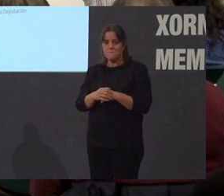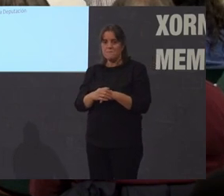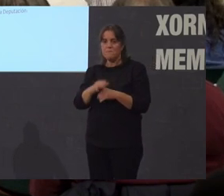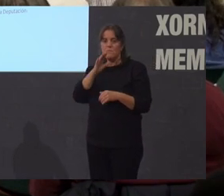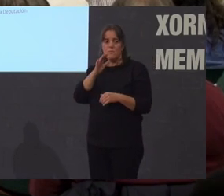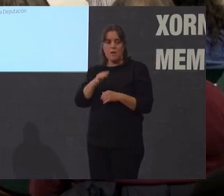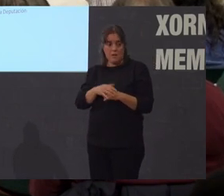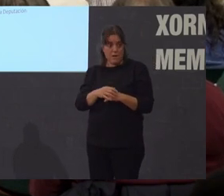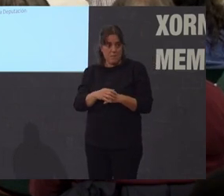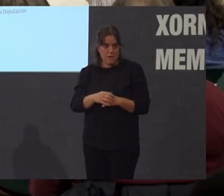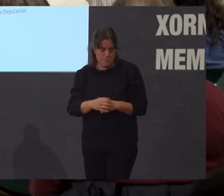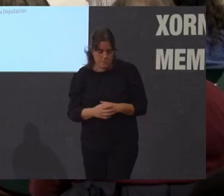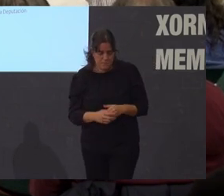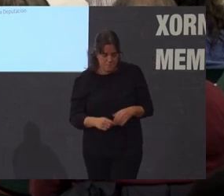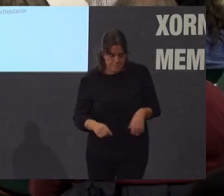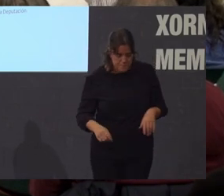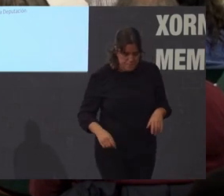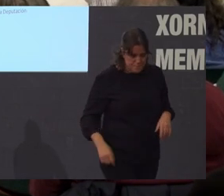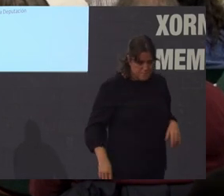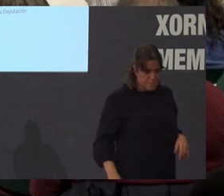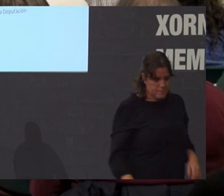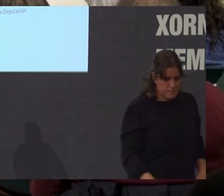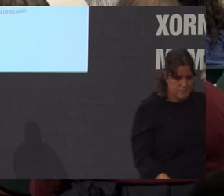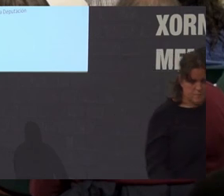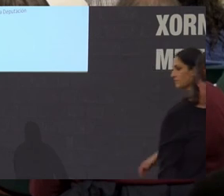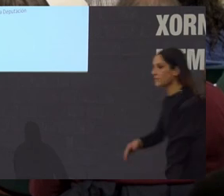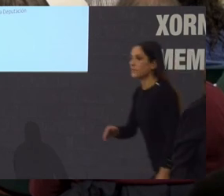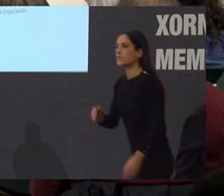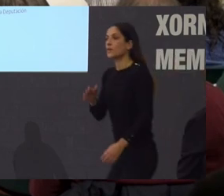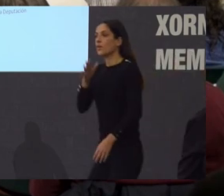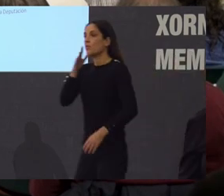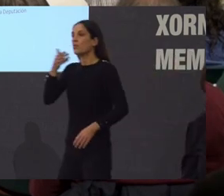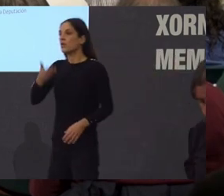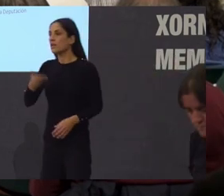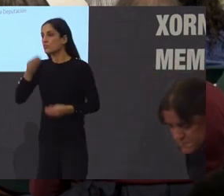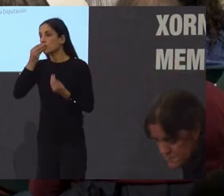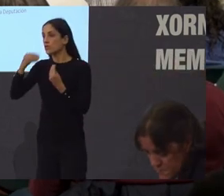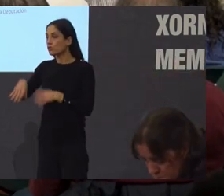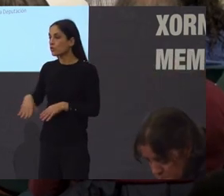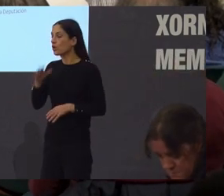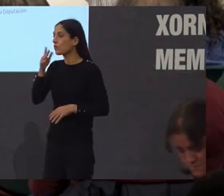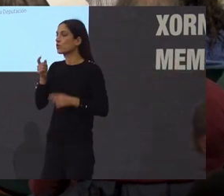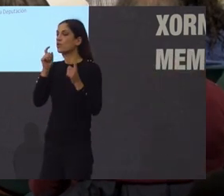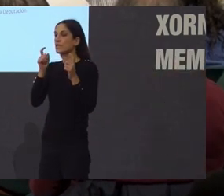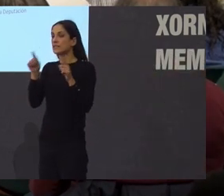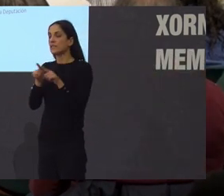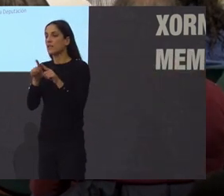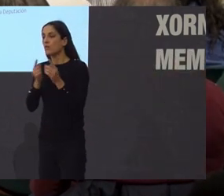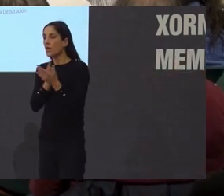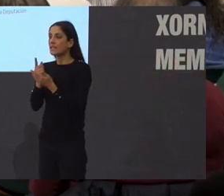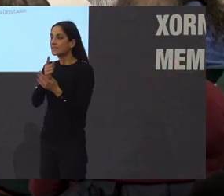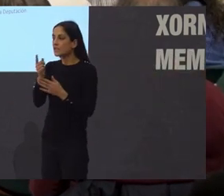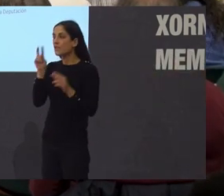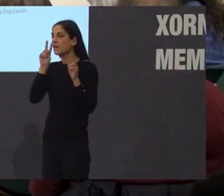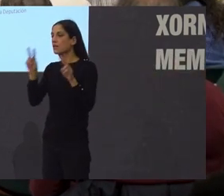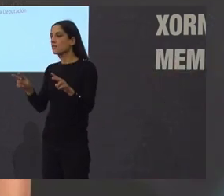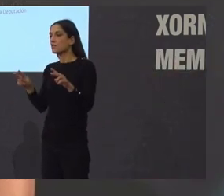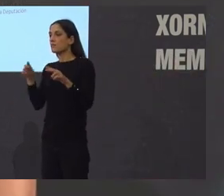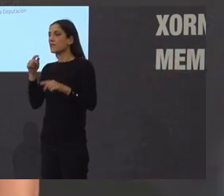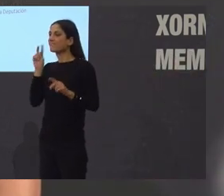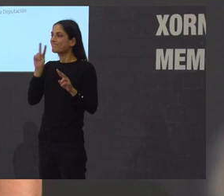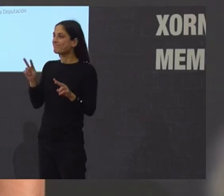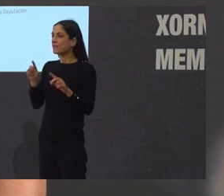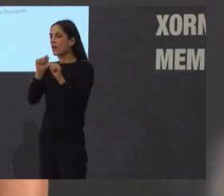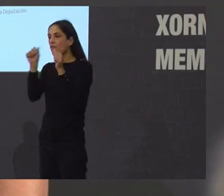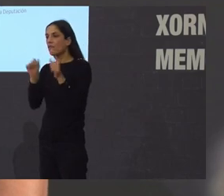importante esa pequeña historia? Porque lo que intenta trazar es ver en qué sentido